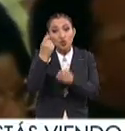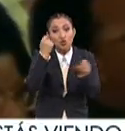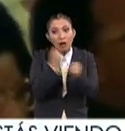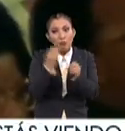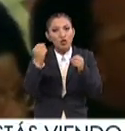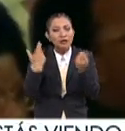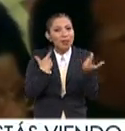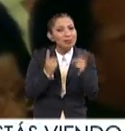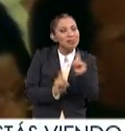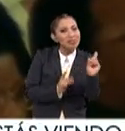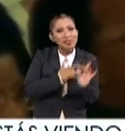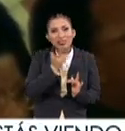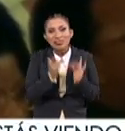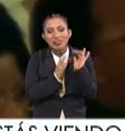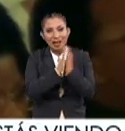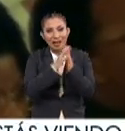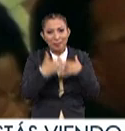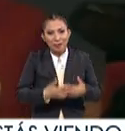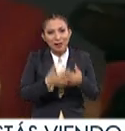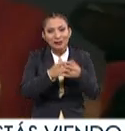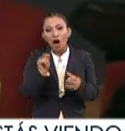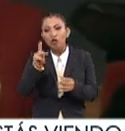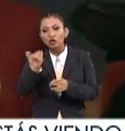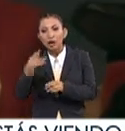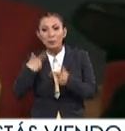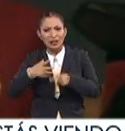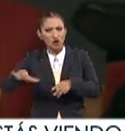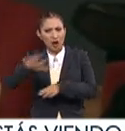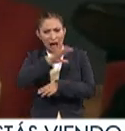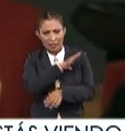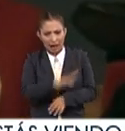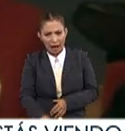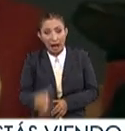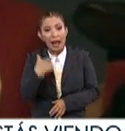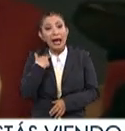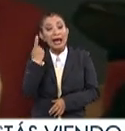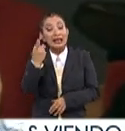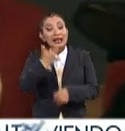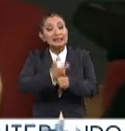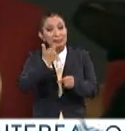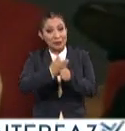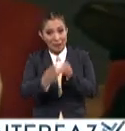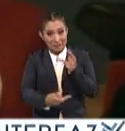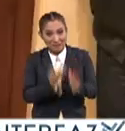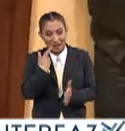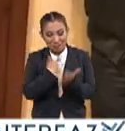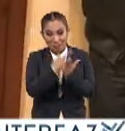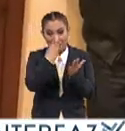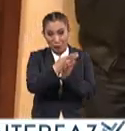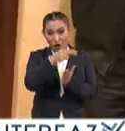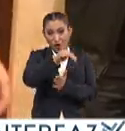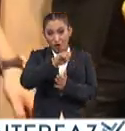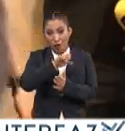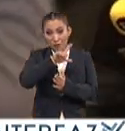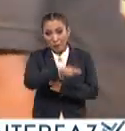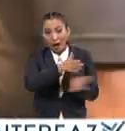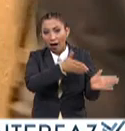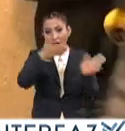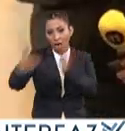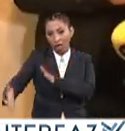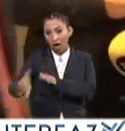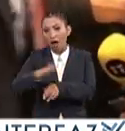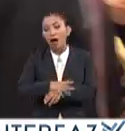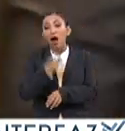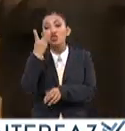año mucha expectación entre editoriales, autores y público en general. Aunque es la 7ª ocasión que la entrega de este galardón se